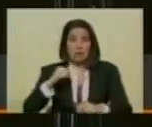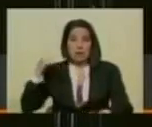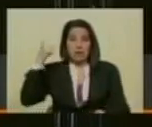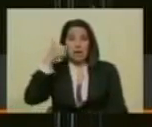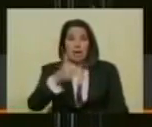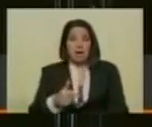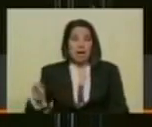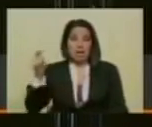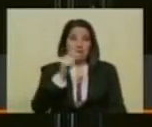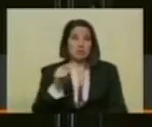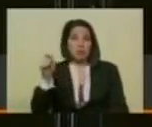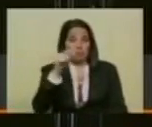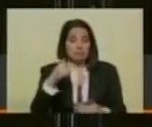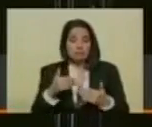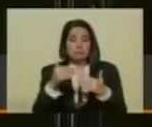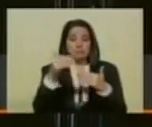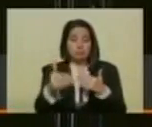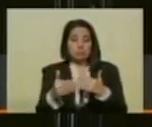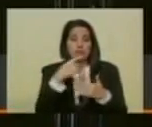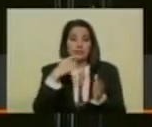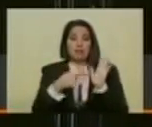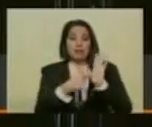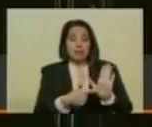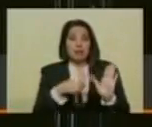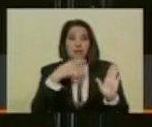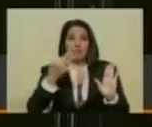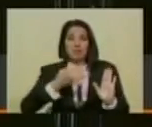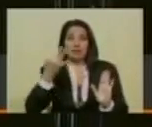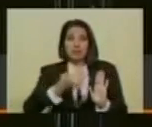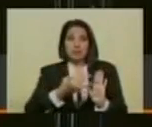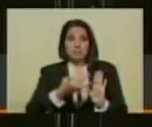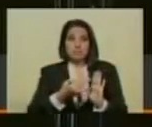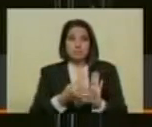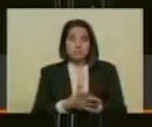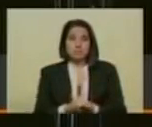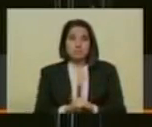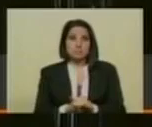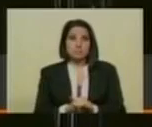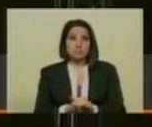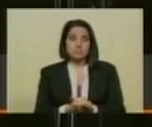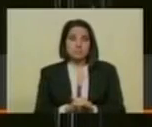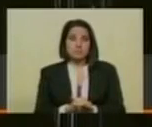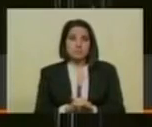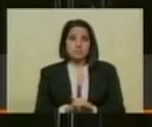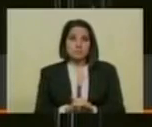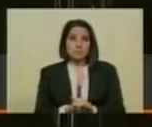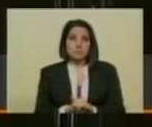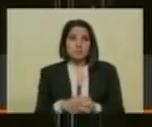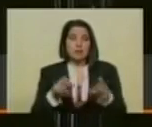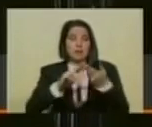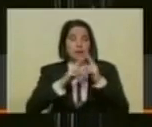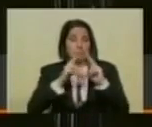para consolidar, a través de la verdad, la justicia y la reparación de las víctimas, consolidar la paz.